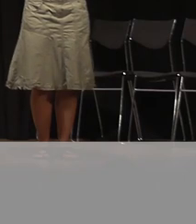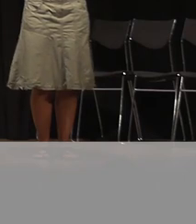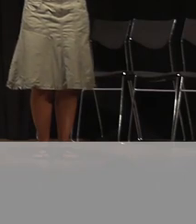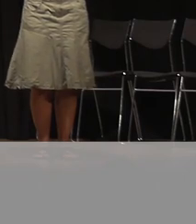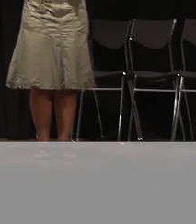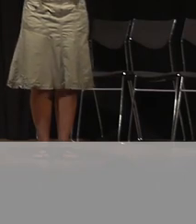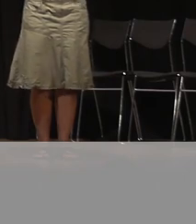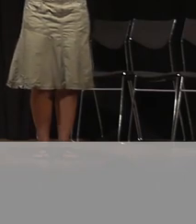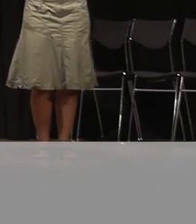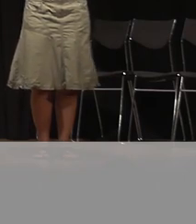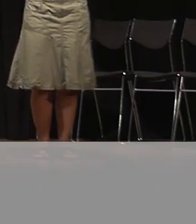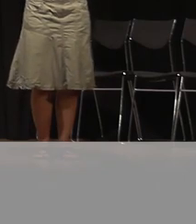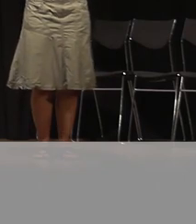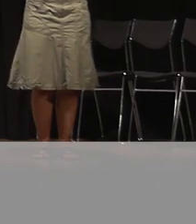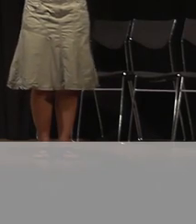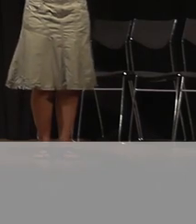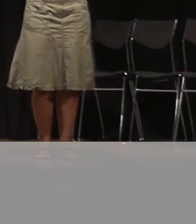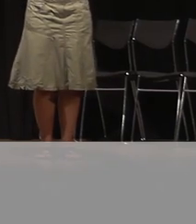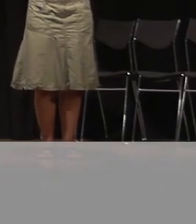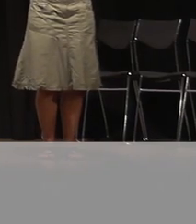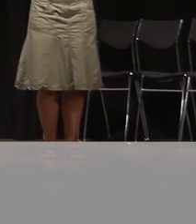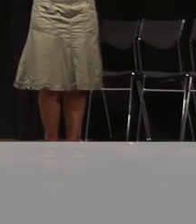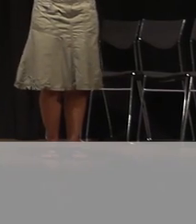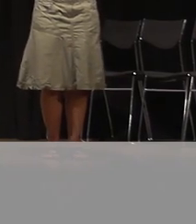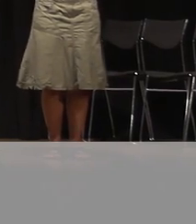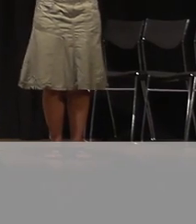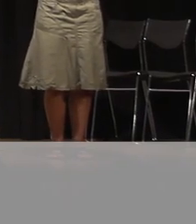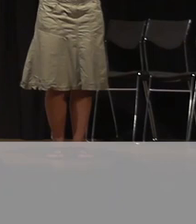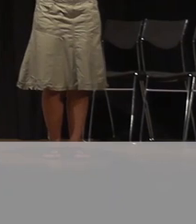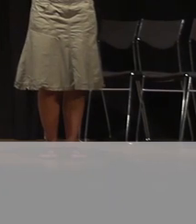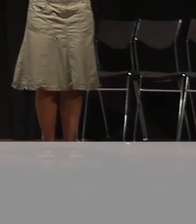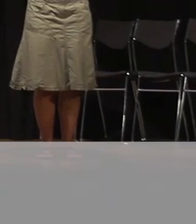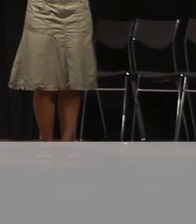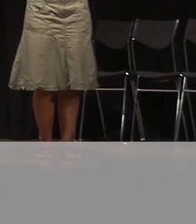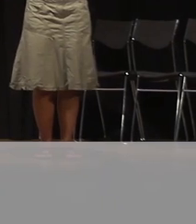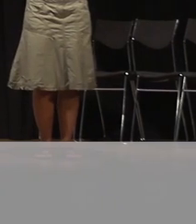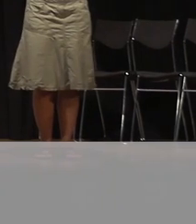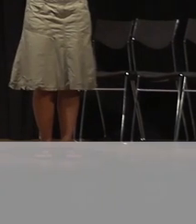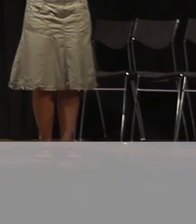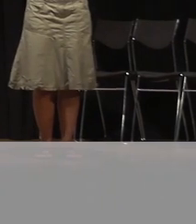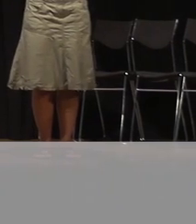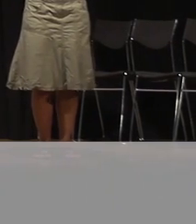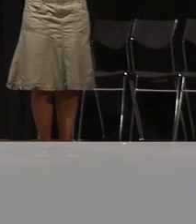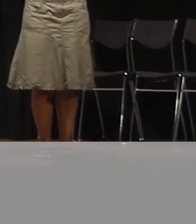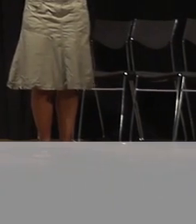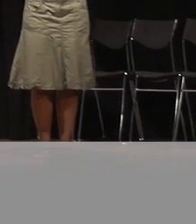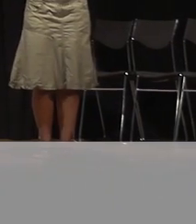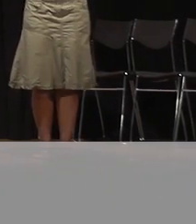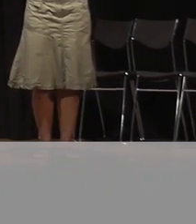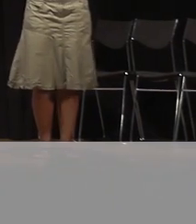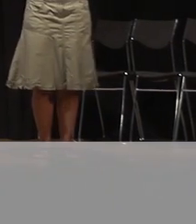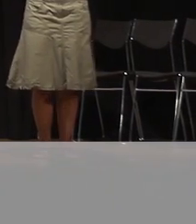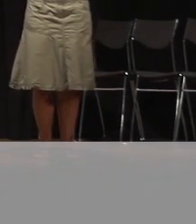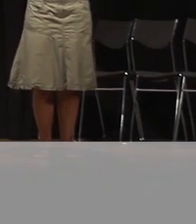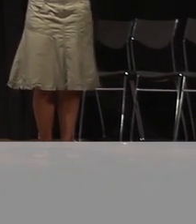iniciativa Apropa Cultura, con una sólida y larga trayectoria en Barcelona, iba a aterrizar en Madrid